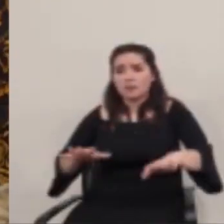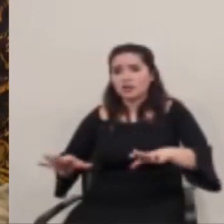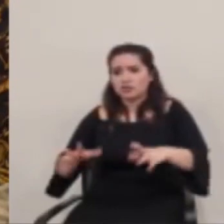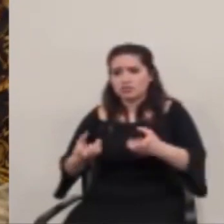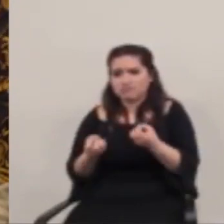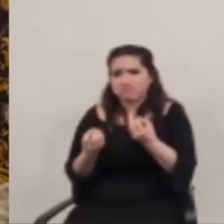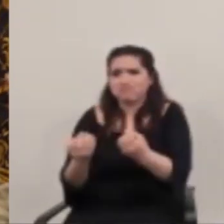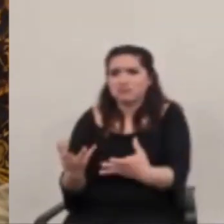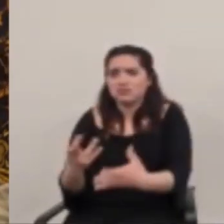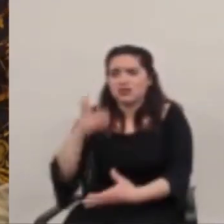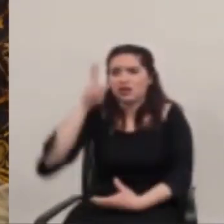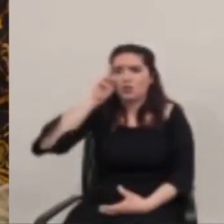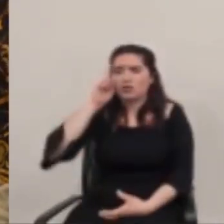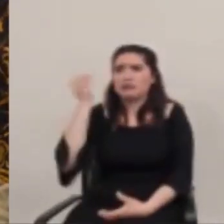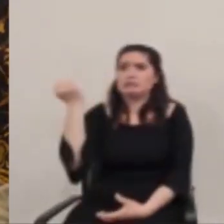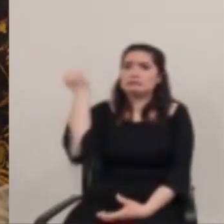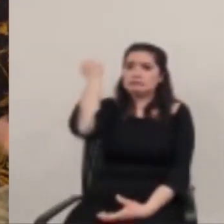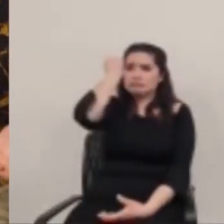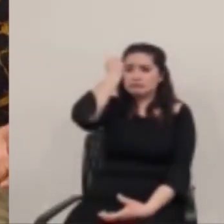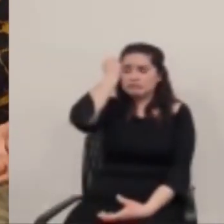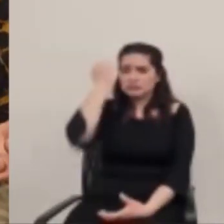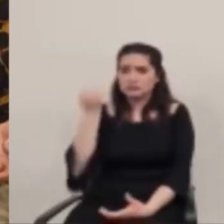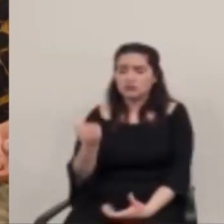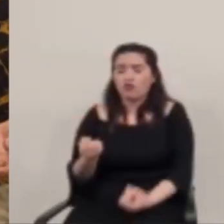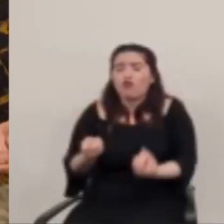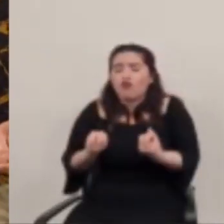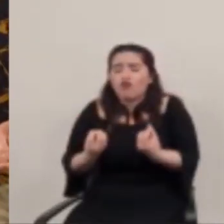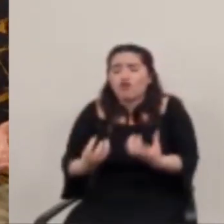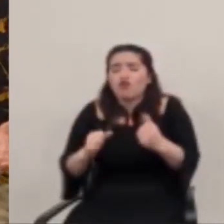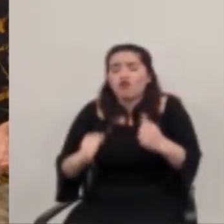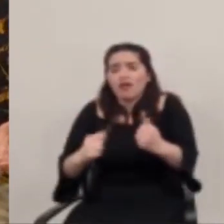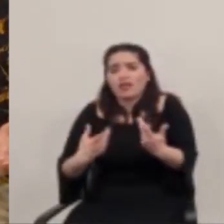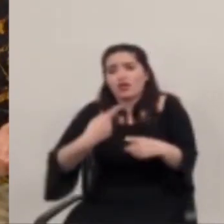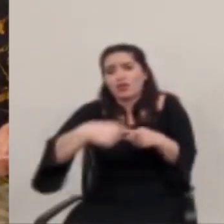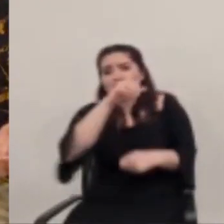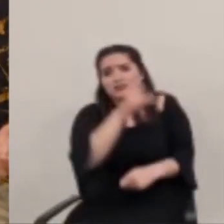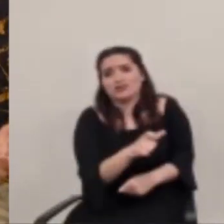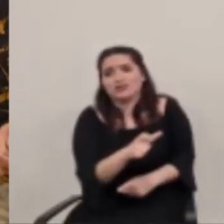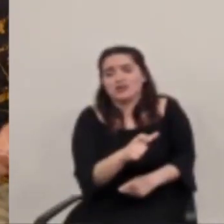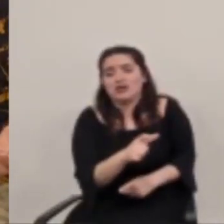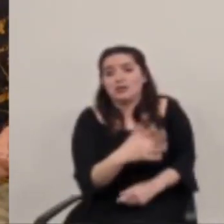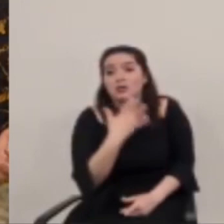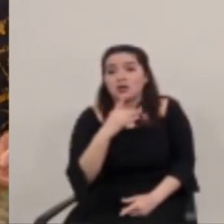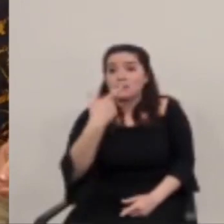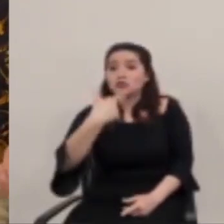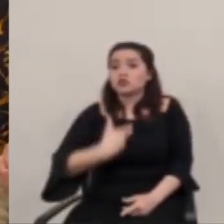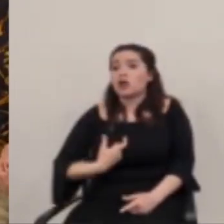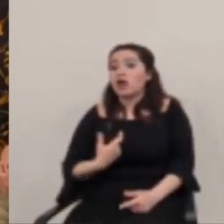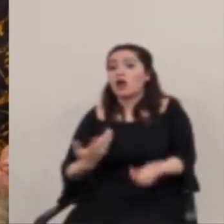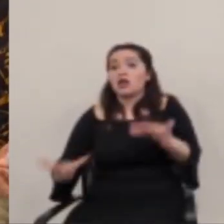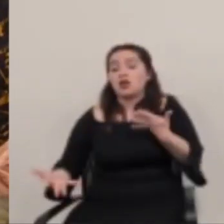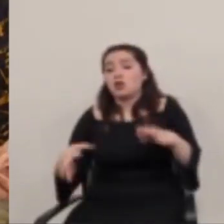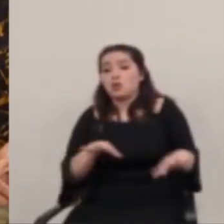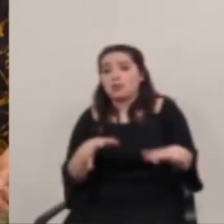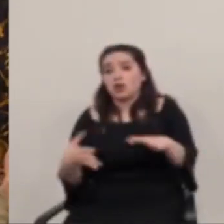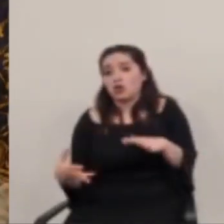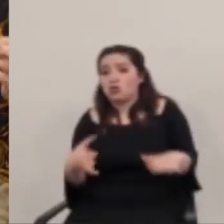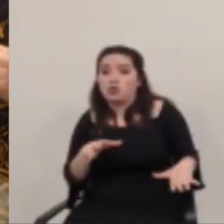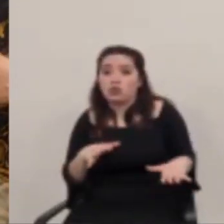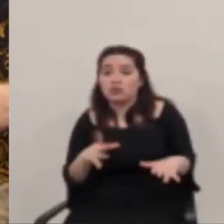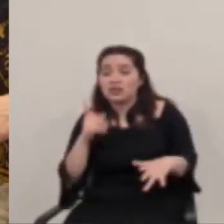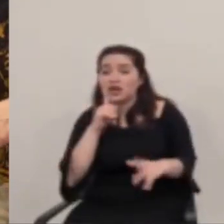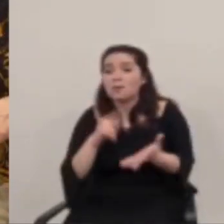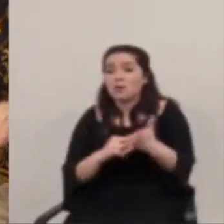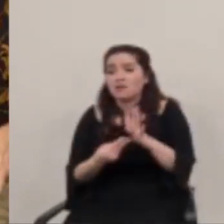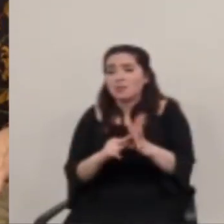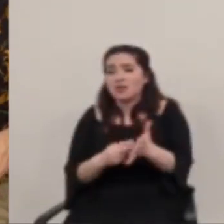de recuerdos y un proceso de revictimización muy fuerte de otra persona. Porque la persona, a lo mejor, tiene una problemática